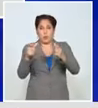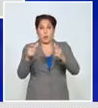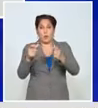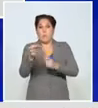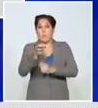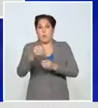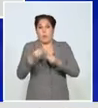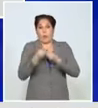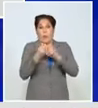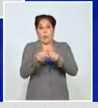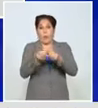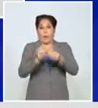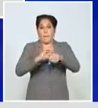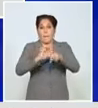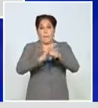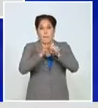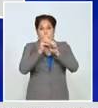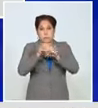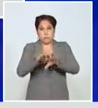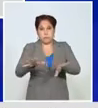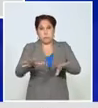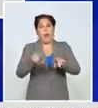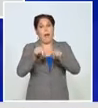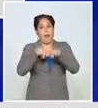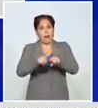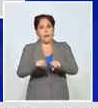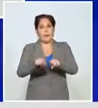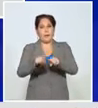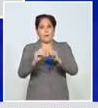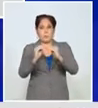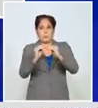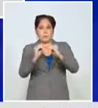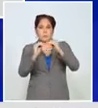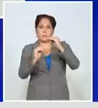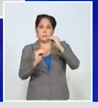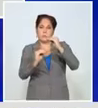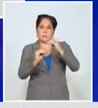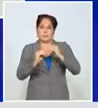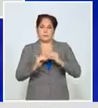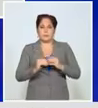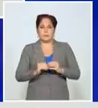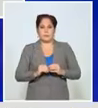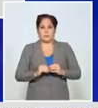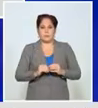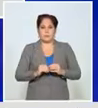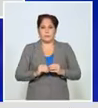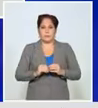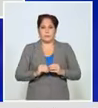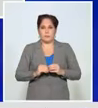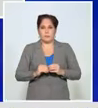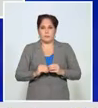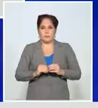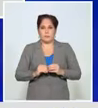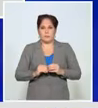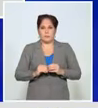la mayor transmisión, y ya se posiciona en el lugar número